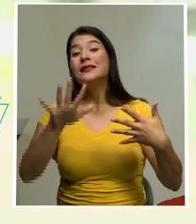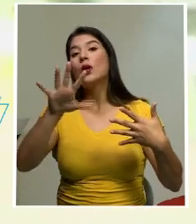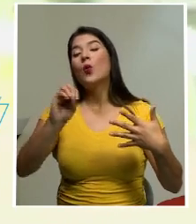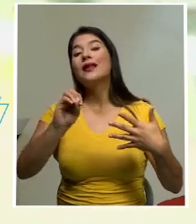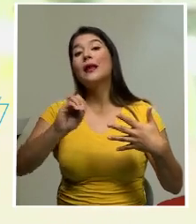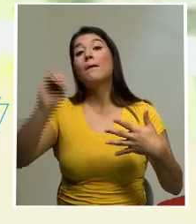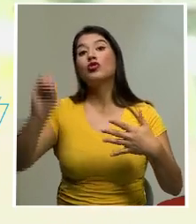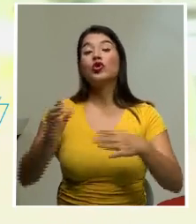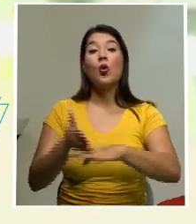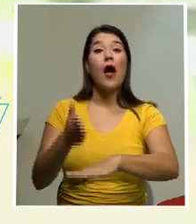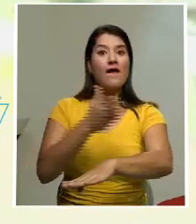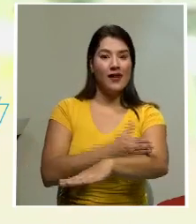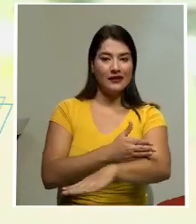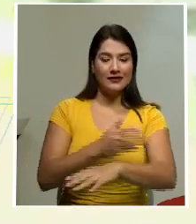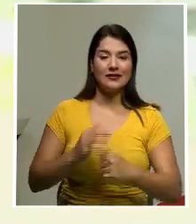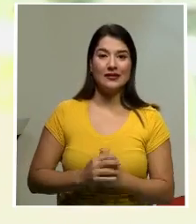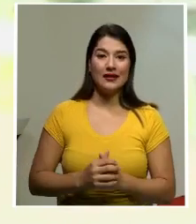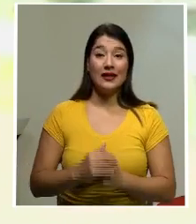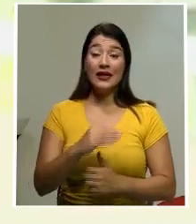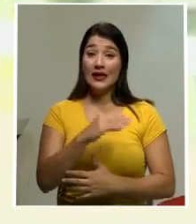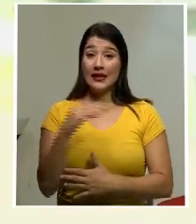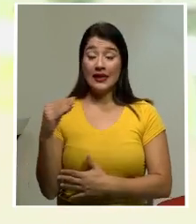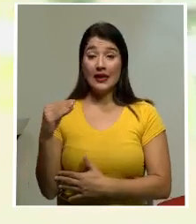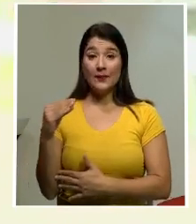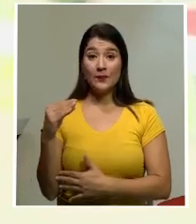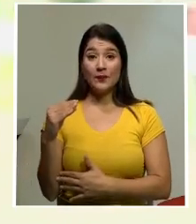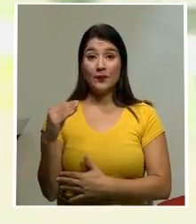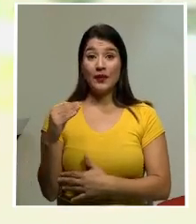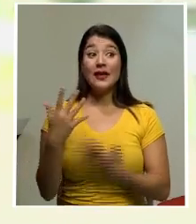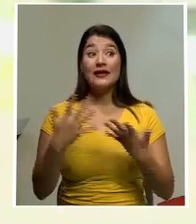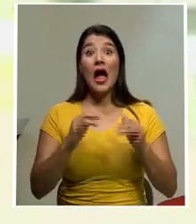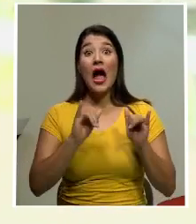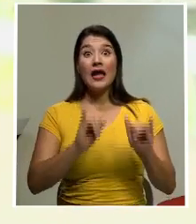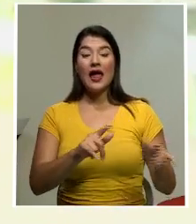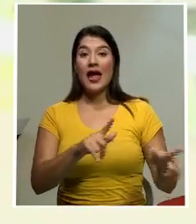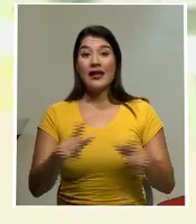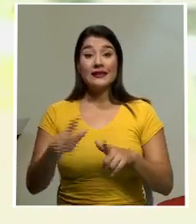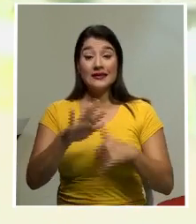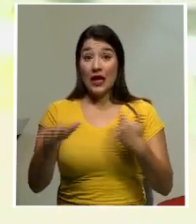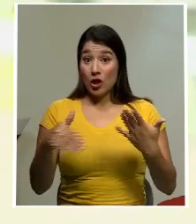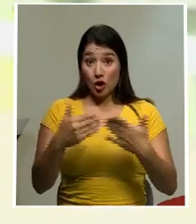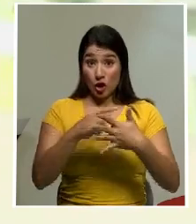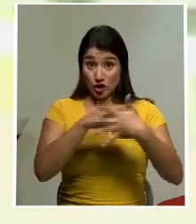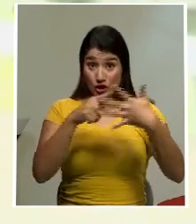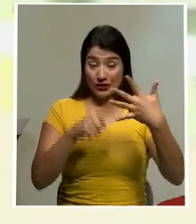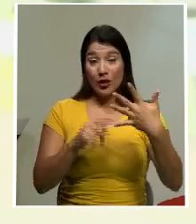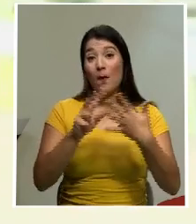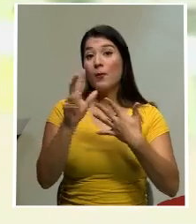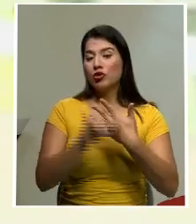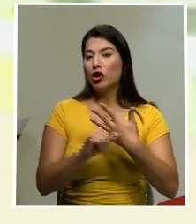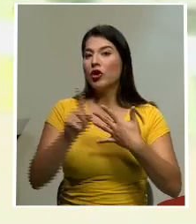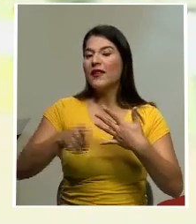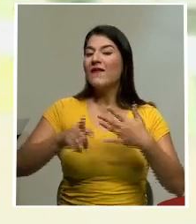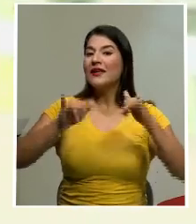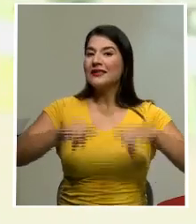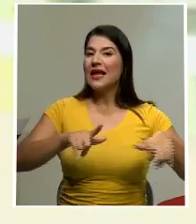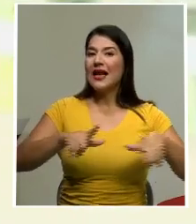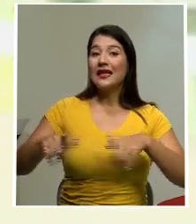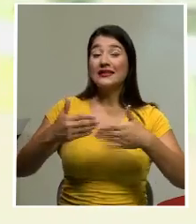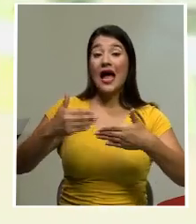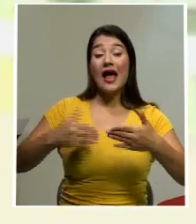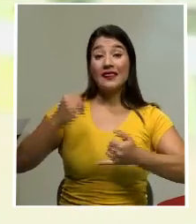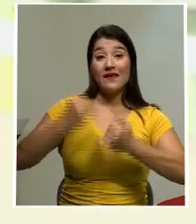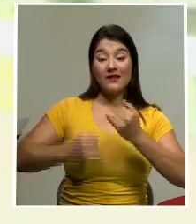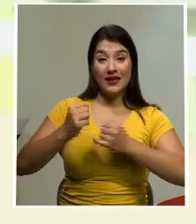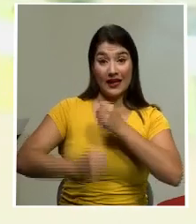50% de avance y que van a quedar concluidas todas las 5 obras, se supone, antes del final